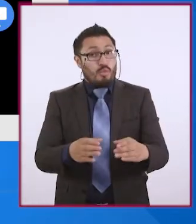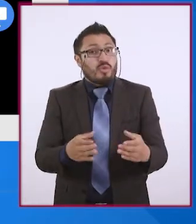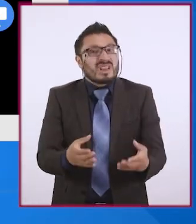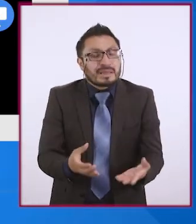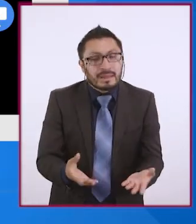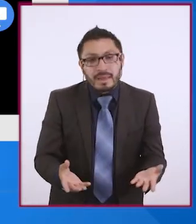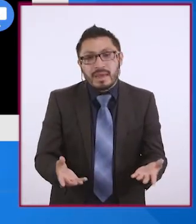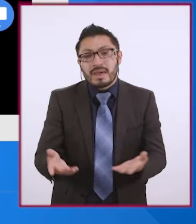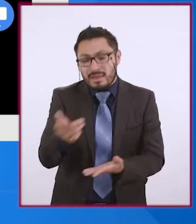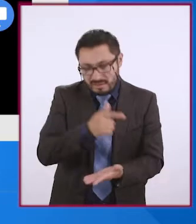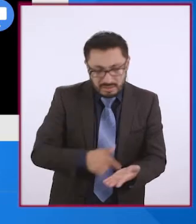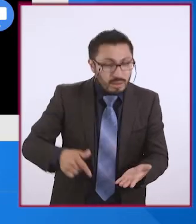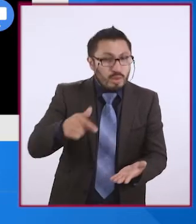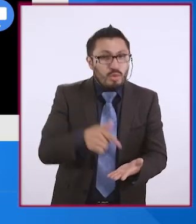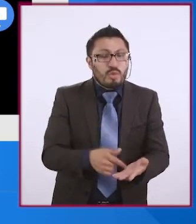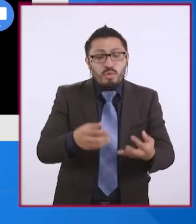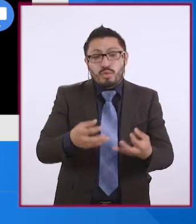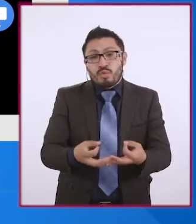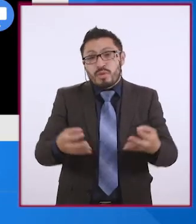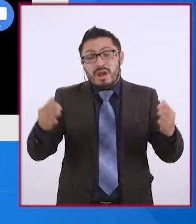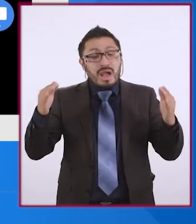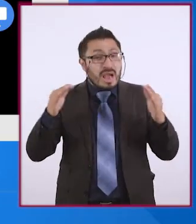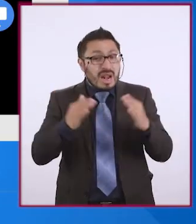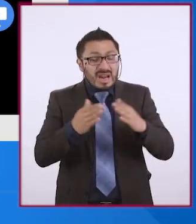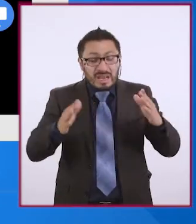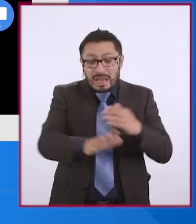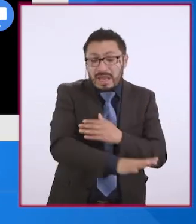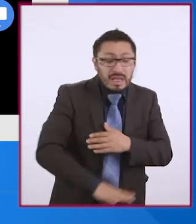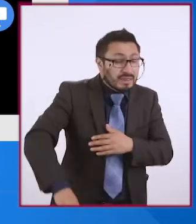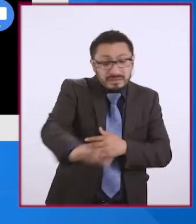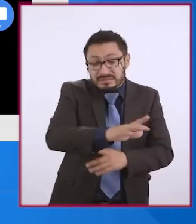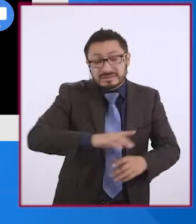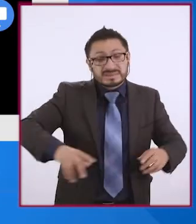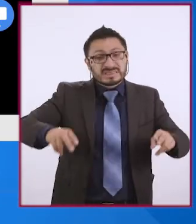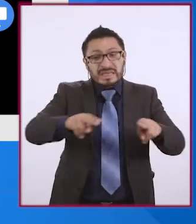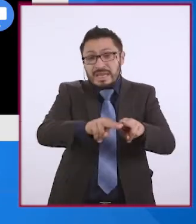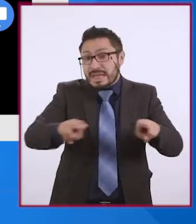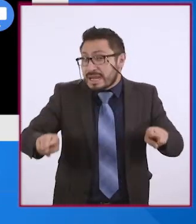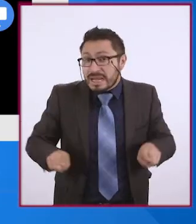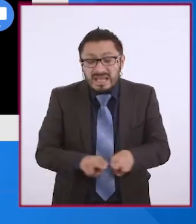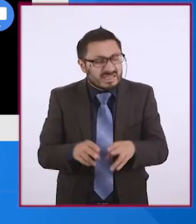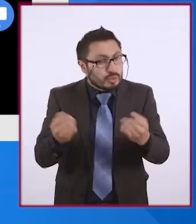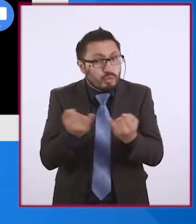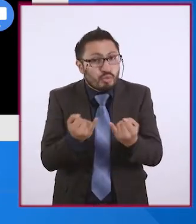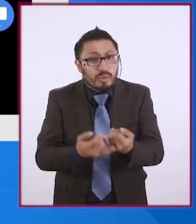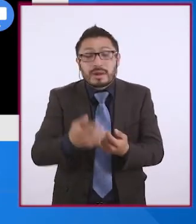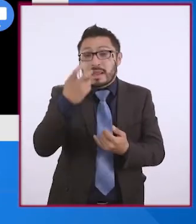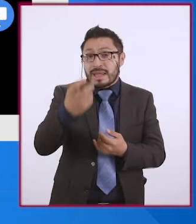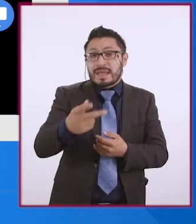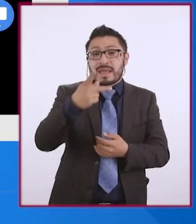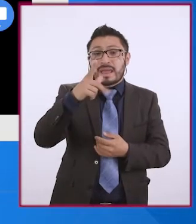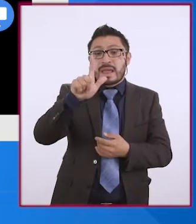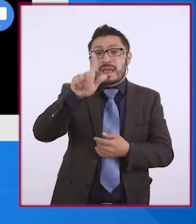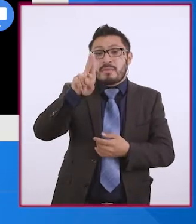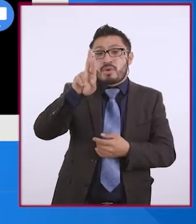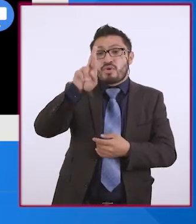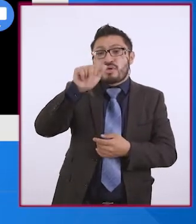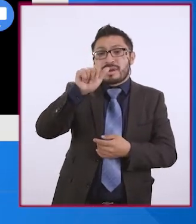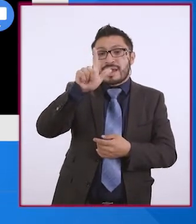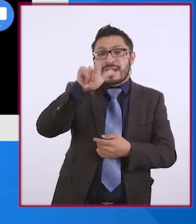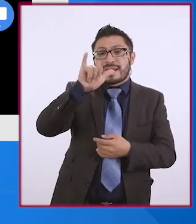de nuestro espacio territorial, de nuestra nación inclusive. Esta pluralidad implica